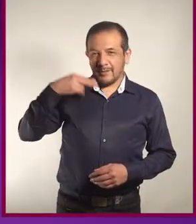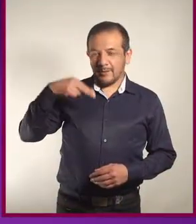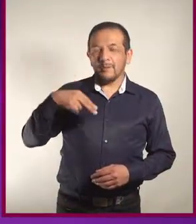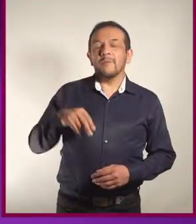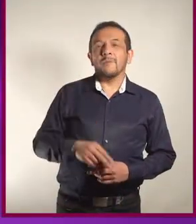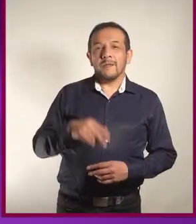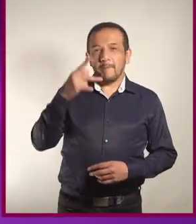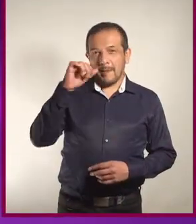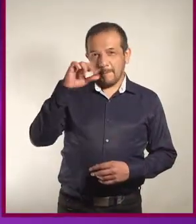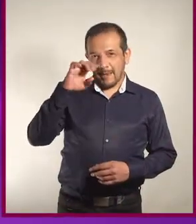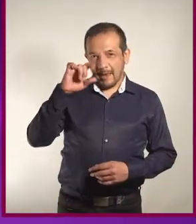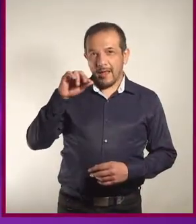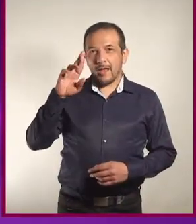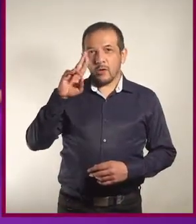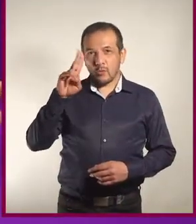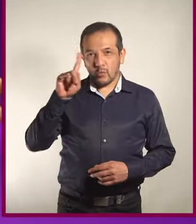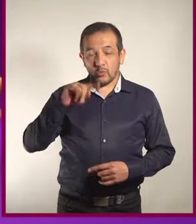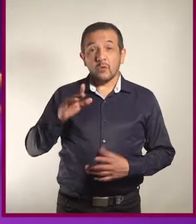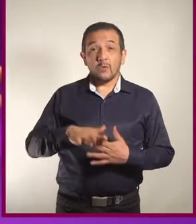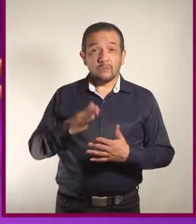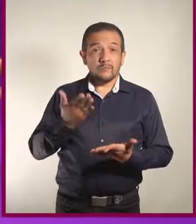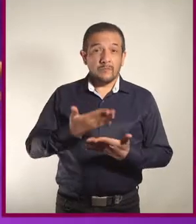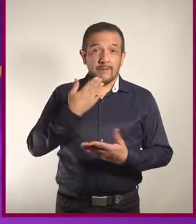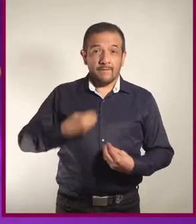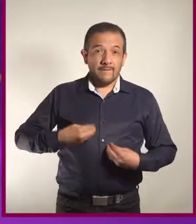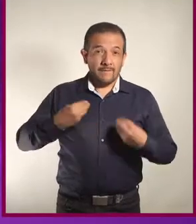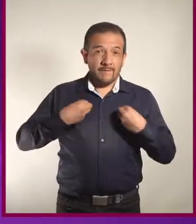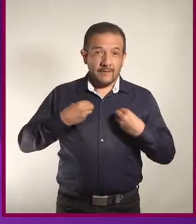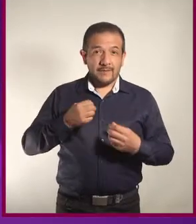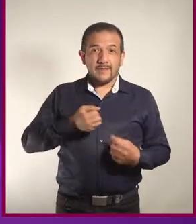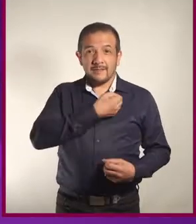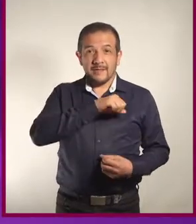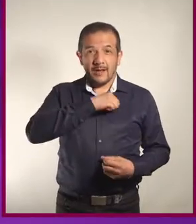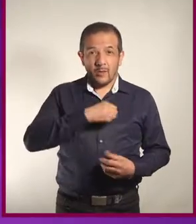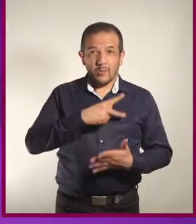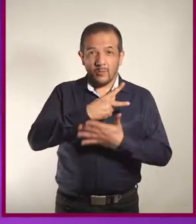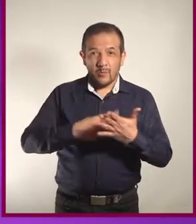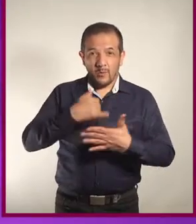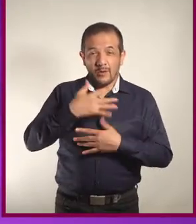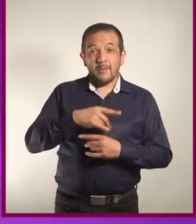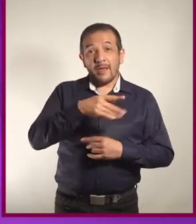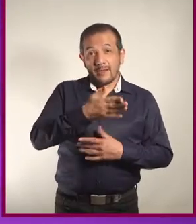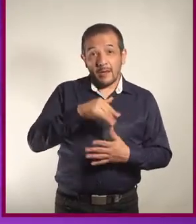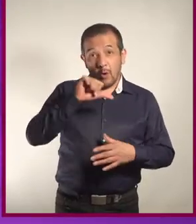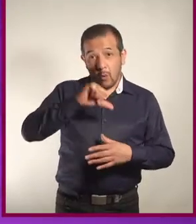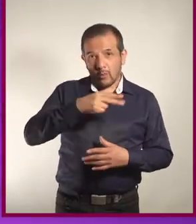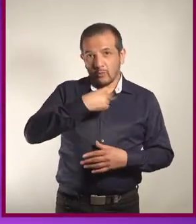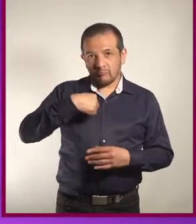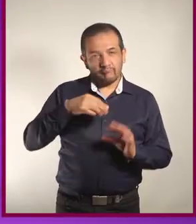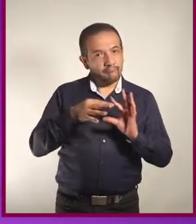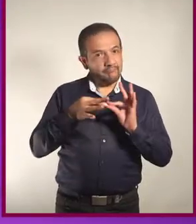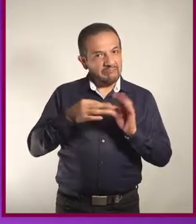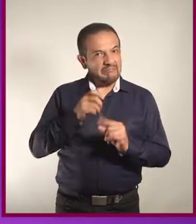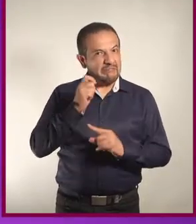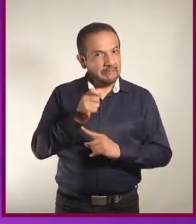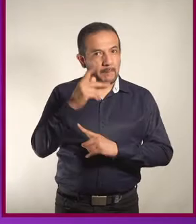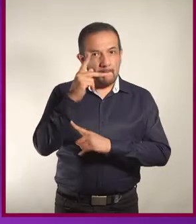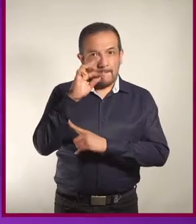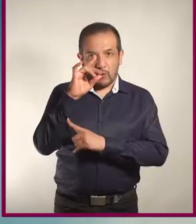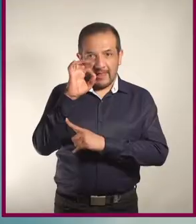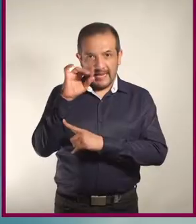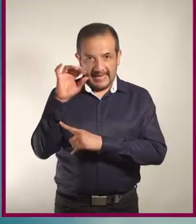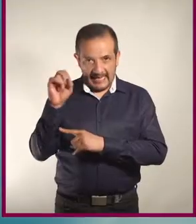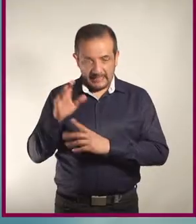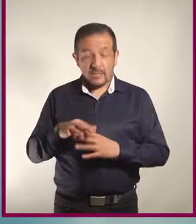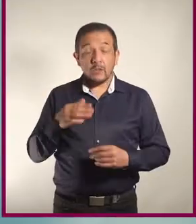Hola, yo soy Pamela Ruz y los saludo desde un nuevo programa de Vida Saludable. Hoy develaremos algunos mitos en torno a las